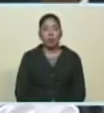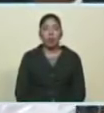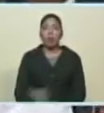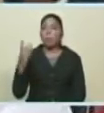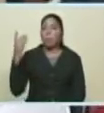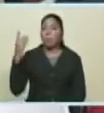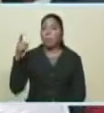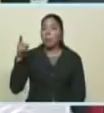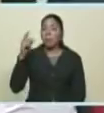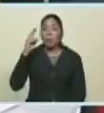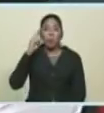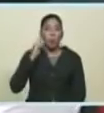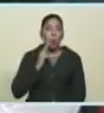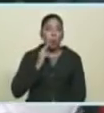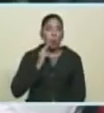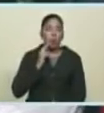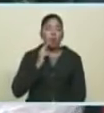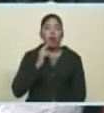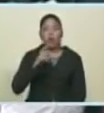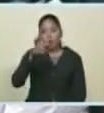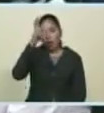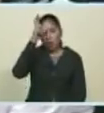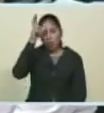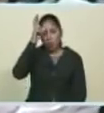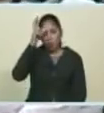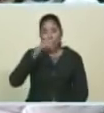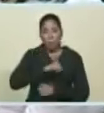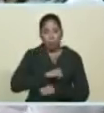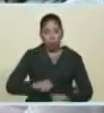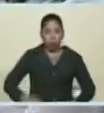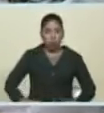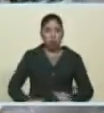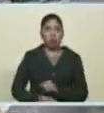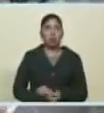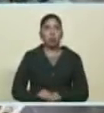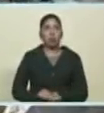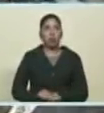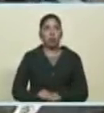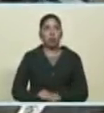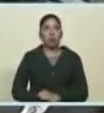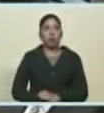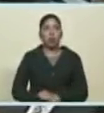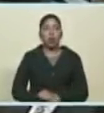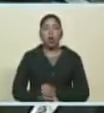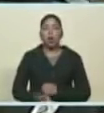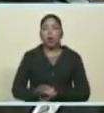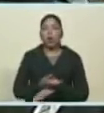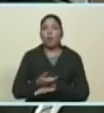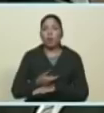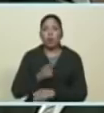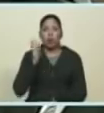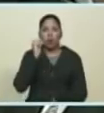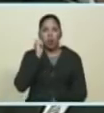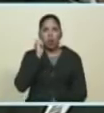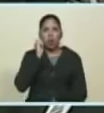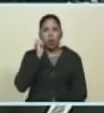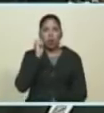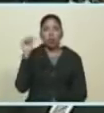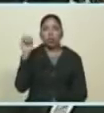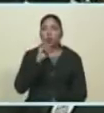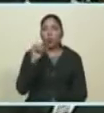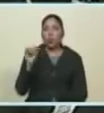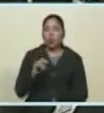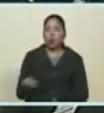Bolívar, Falcón, Portuguesa, la gobernadora encargada al mando del